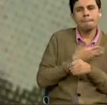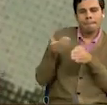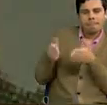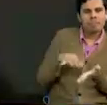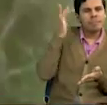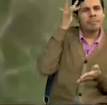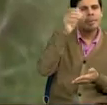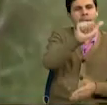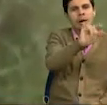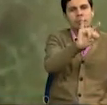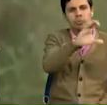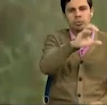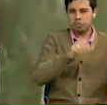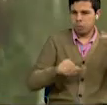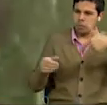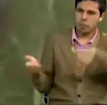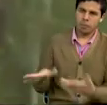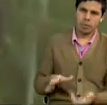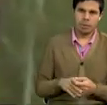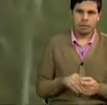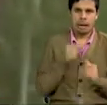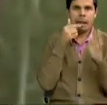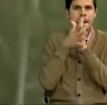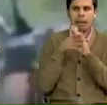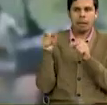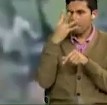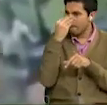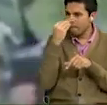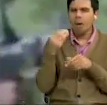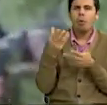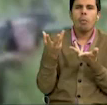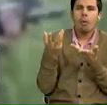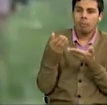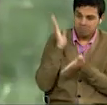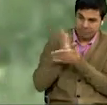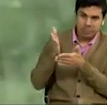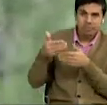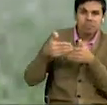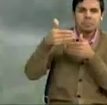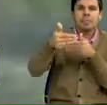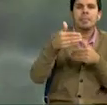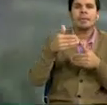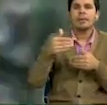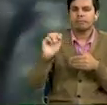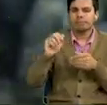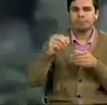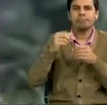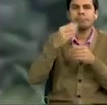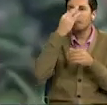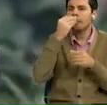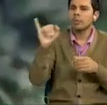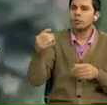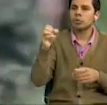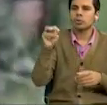los paramilitares. Según informes de inteligencia, su vida delictiva empezó 2 años después, cuando asesinó a sangre fría a